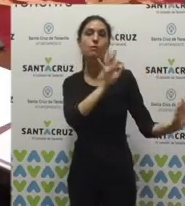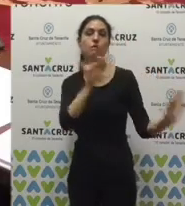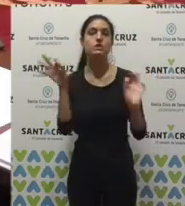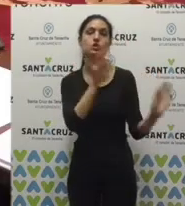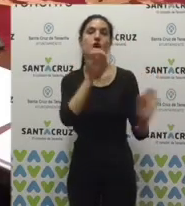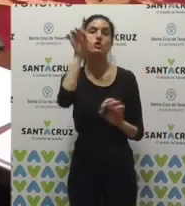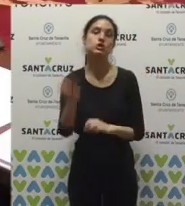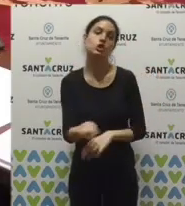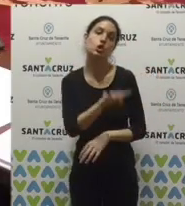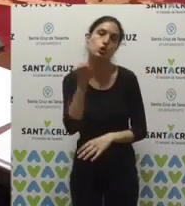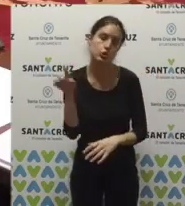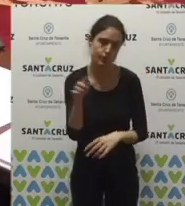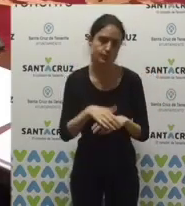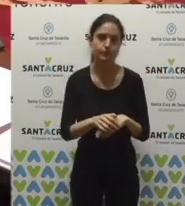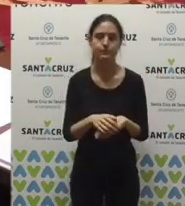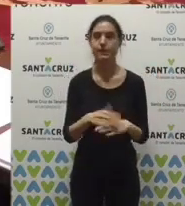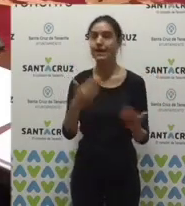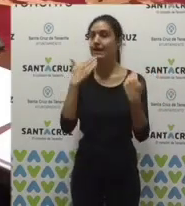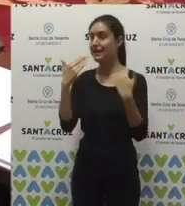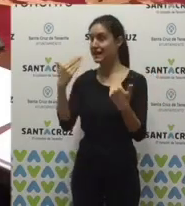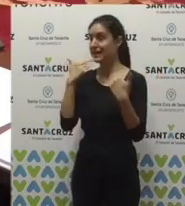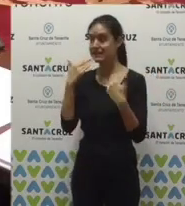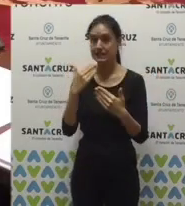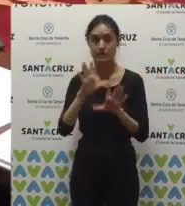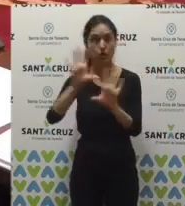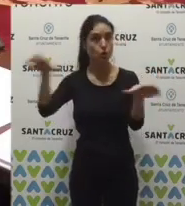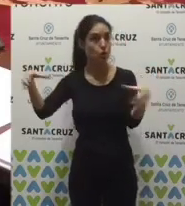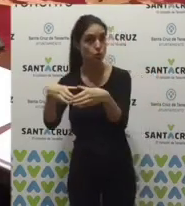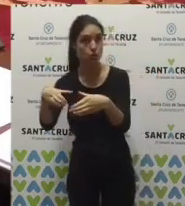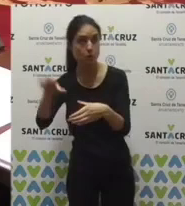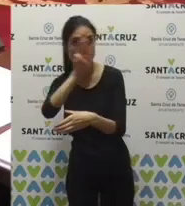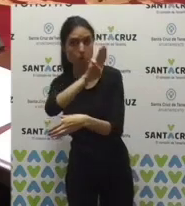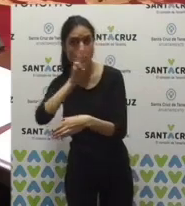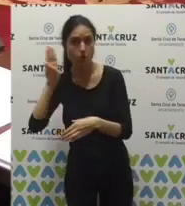gracias añadí aisha por el grupo popular